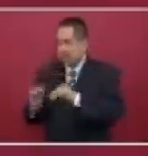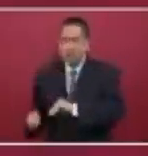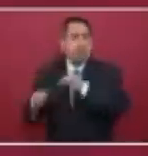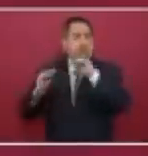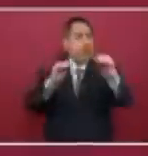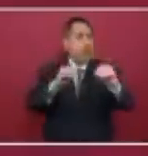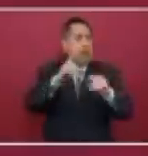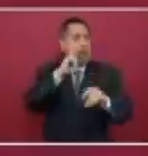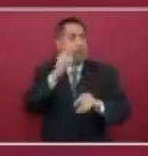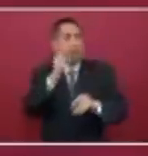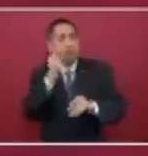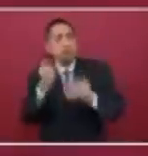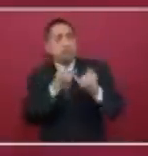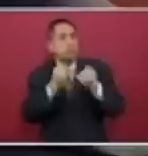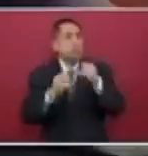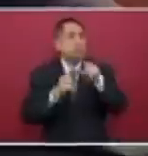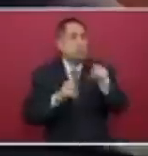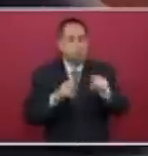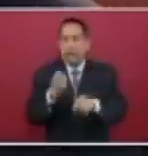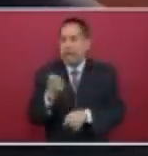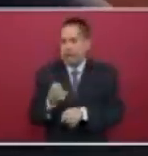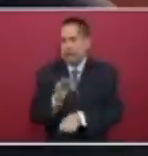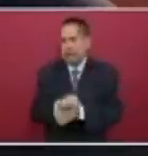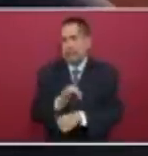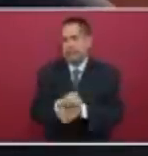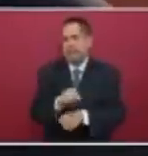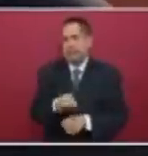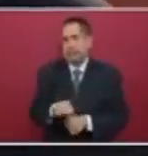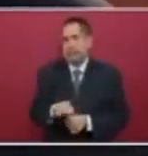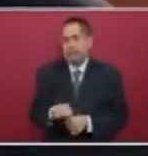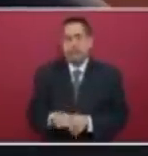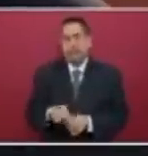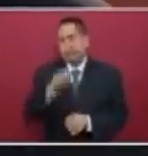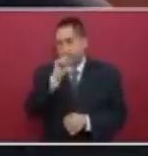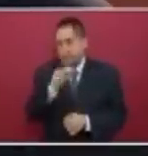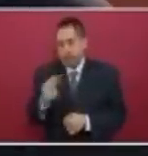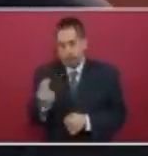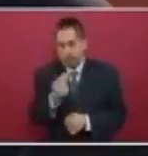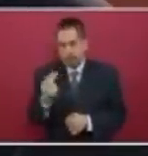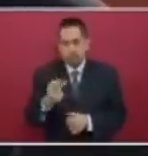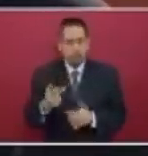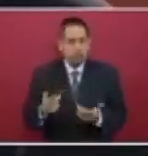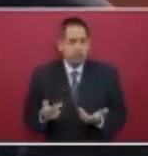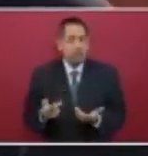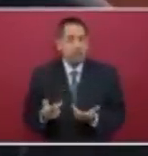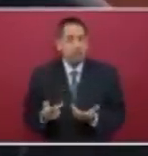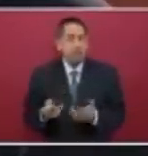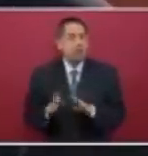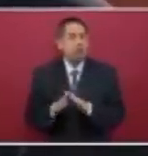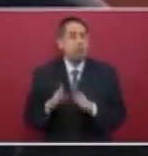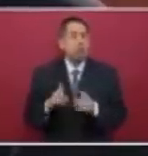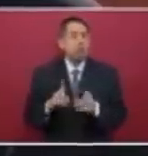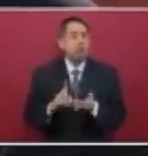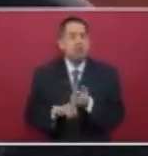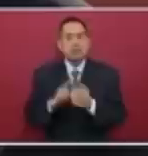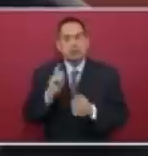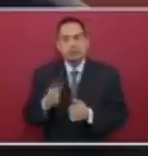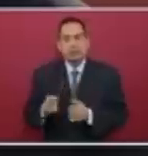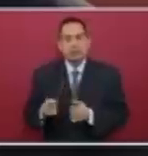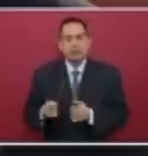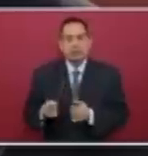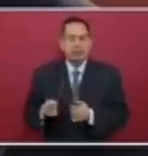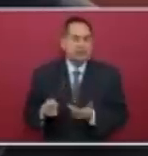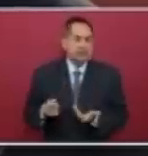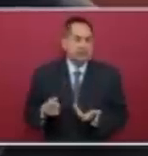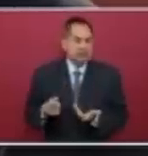a estas acciones tenemos que terminar de resolver